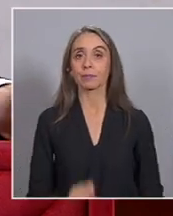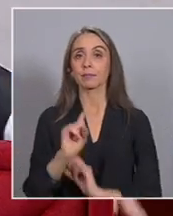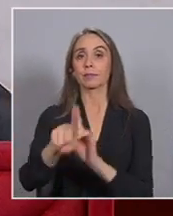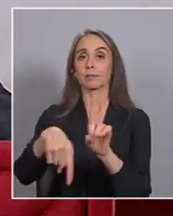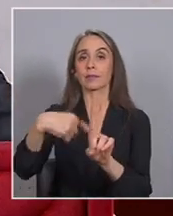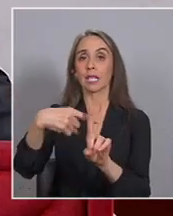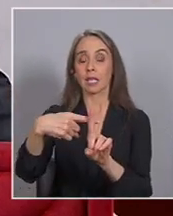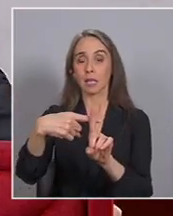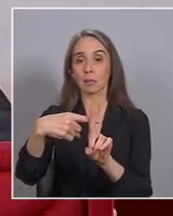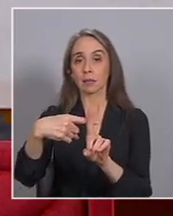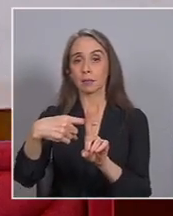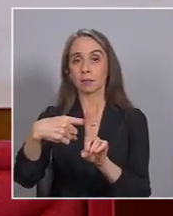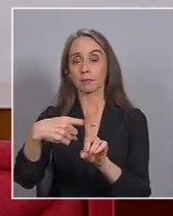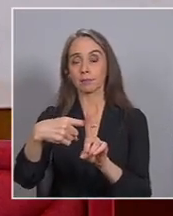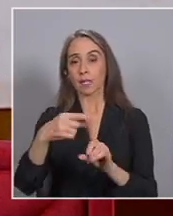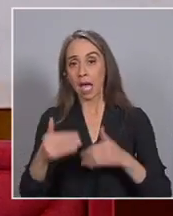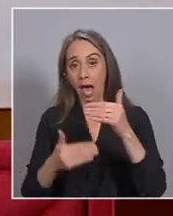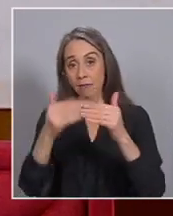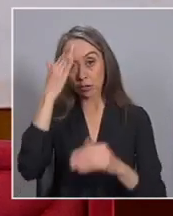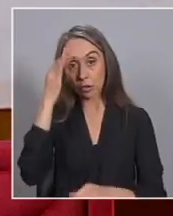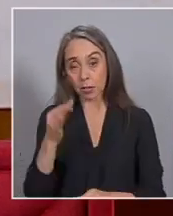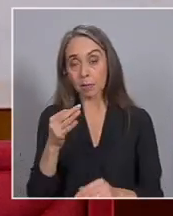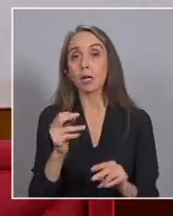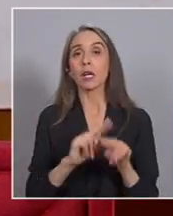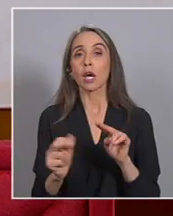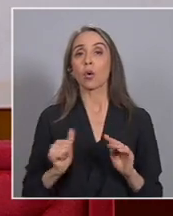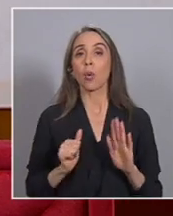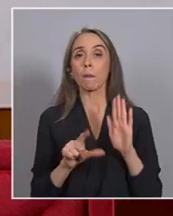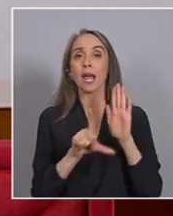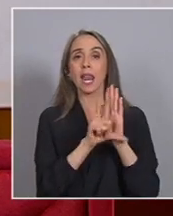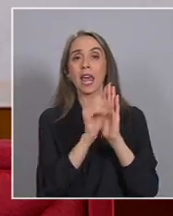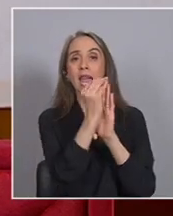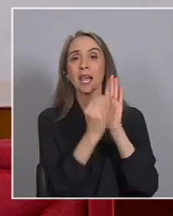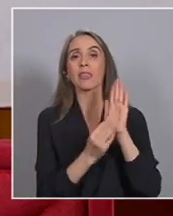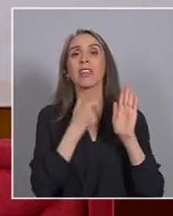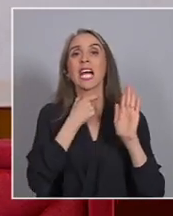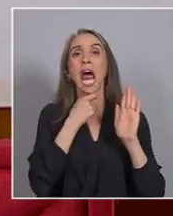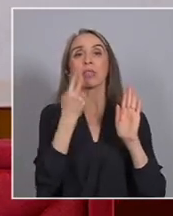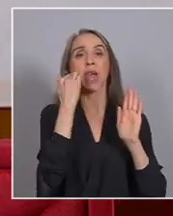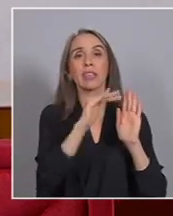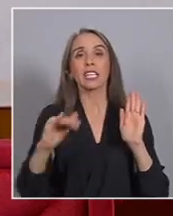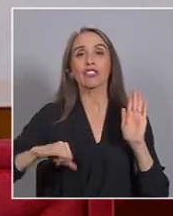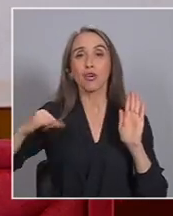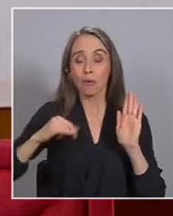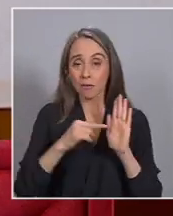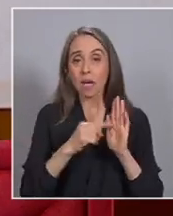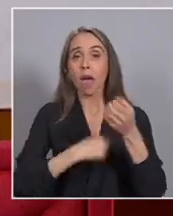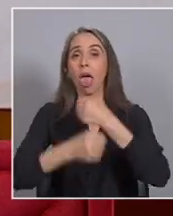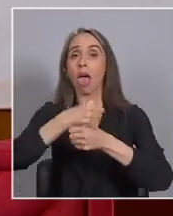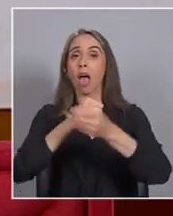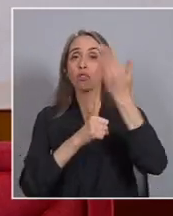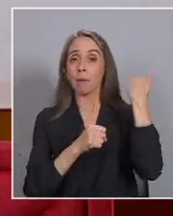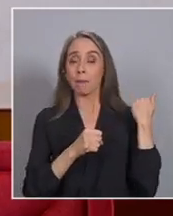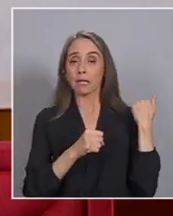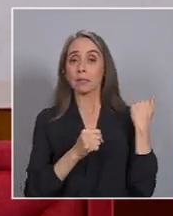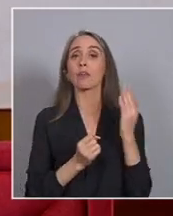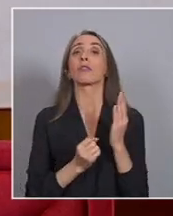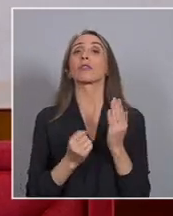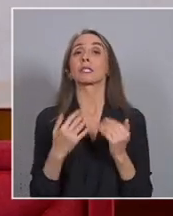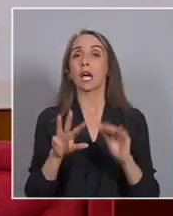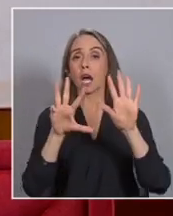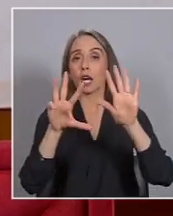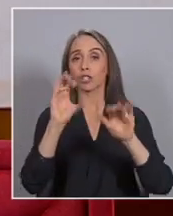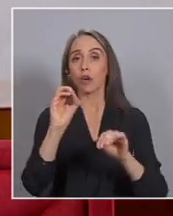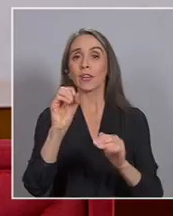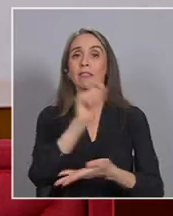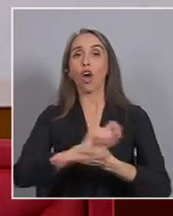Además, avanzando decididamente en la implementación efectiva de la Ley de Garantías, el año pasado iniciamos la instalación de